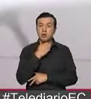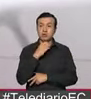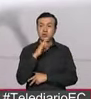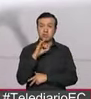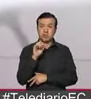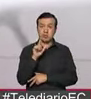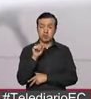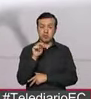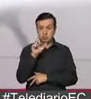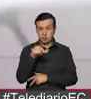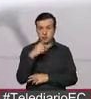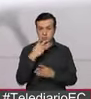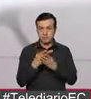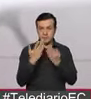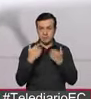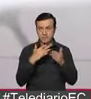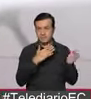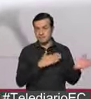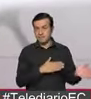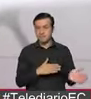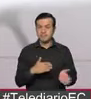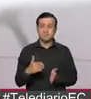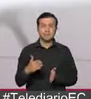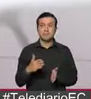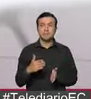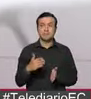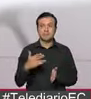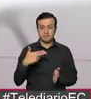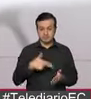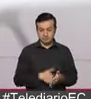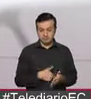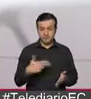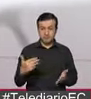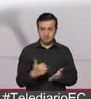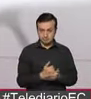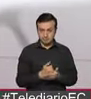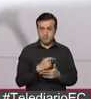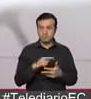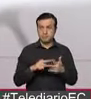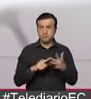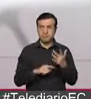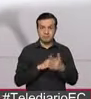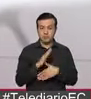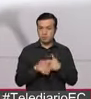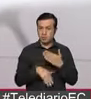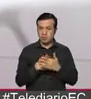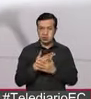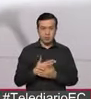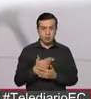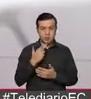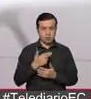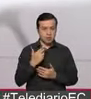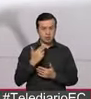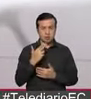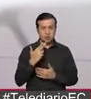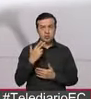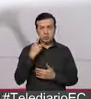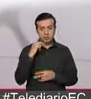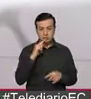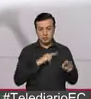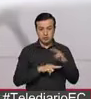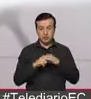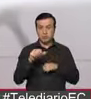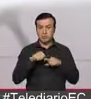interceptado se localizaron el arma de fuego las vainas percutidas todo fue sometido a la